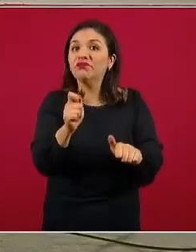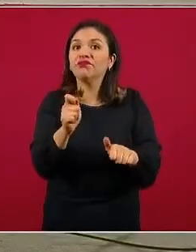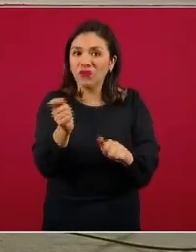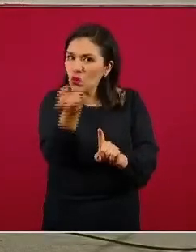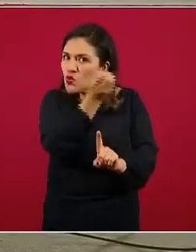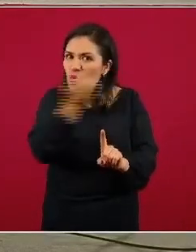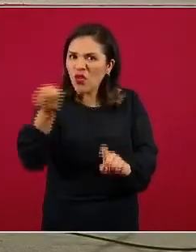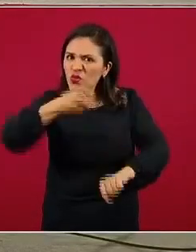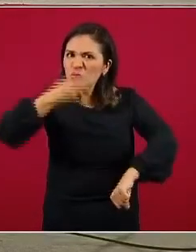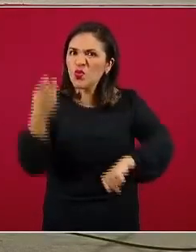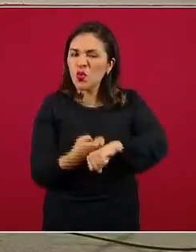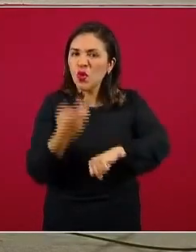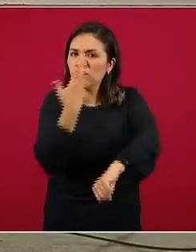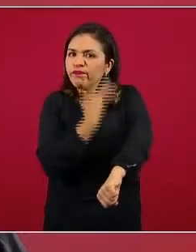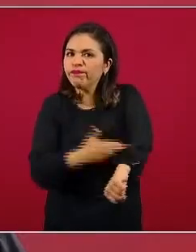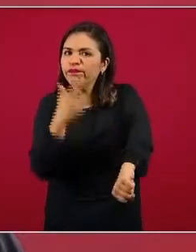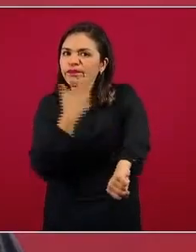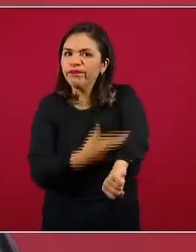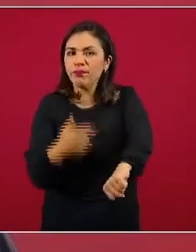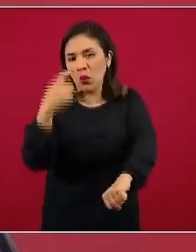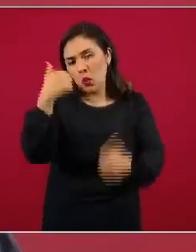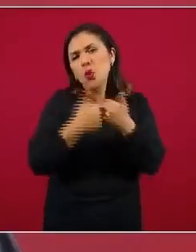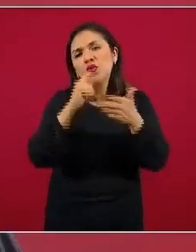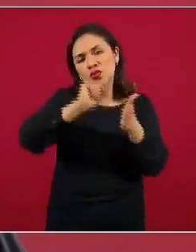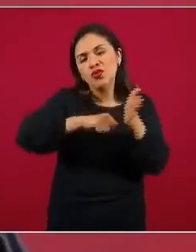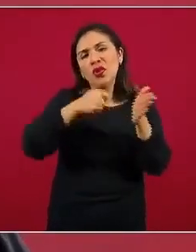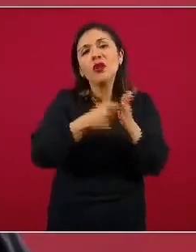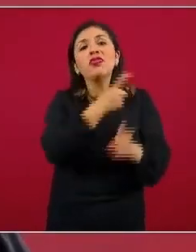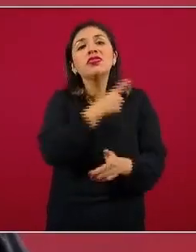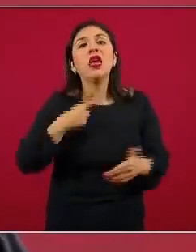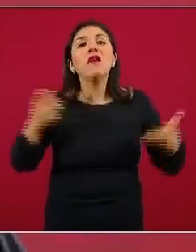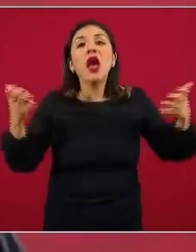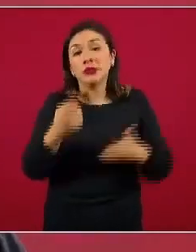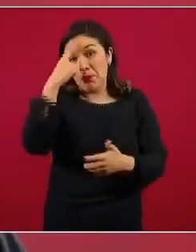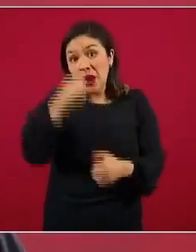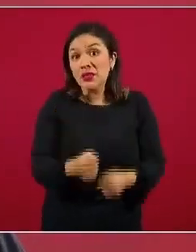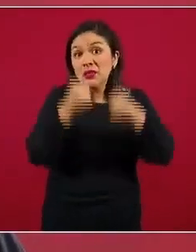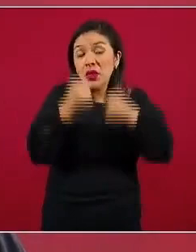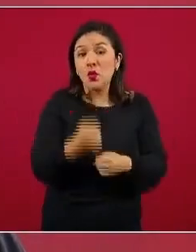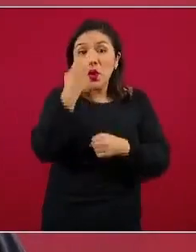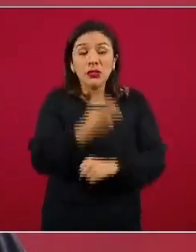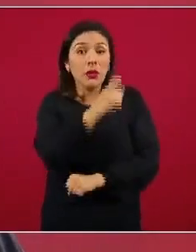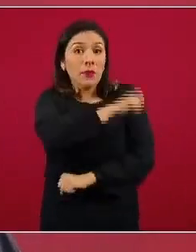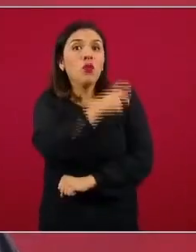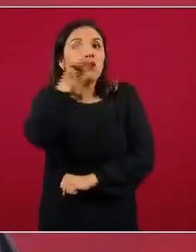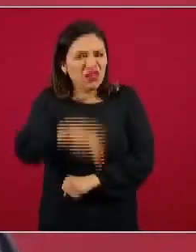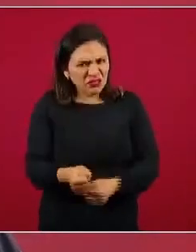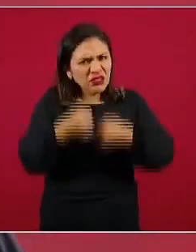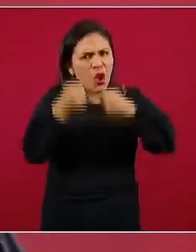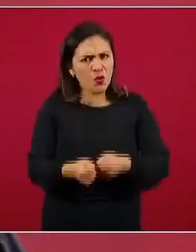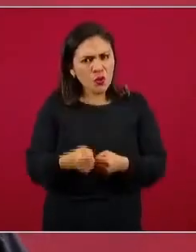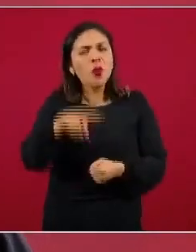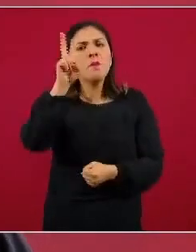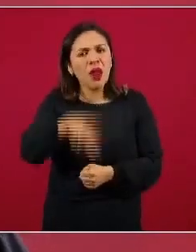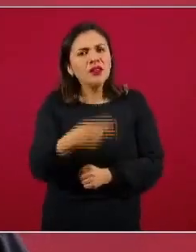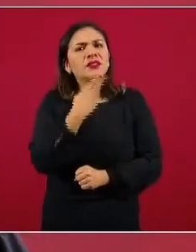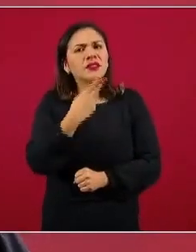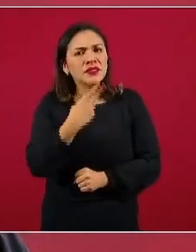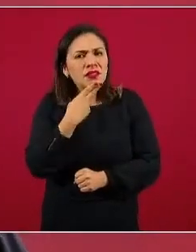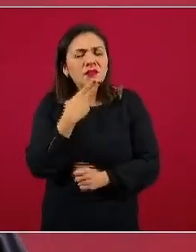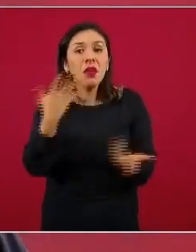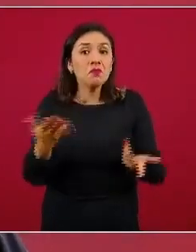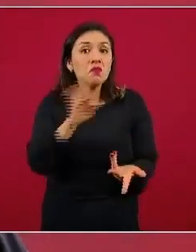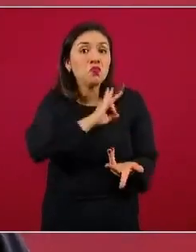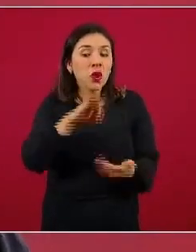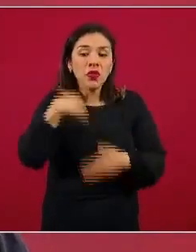riguroso proceso técnico que se debe de llevar para asegurar que la vacuna es segura, que la vacuna es eficaz y que en su